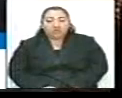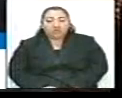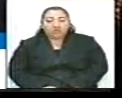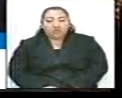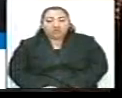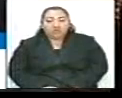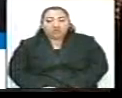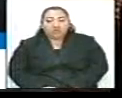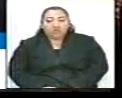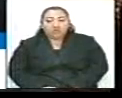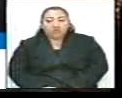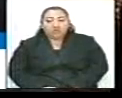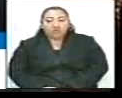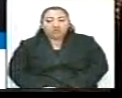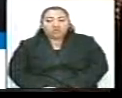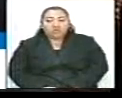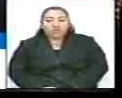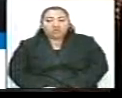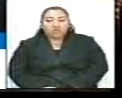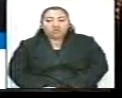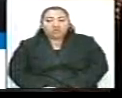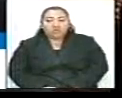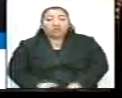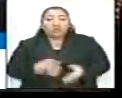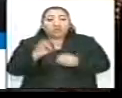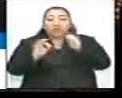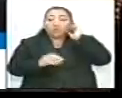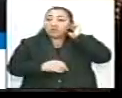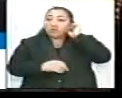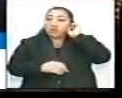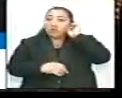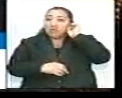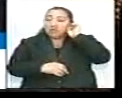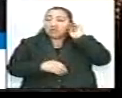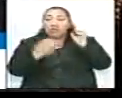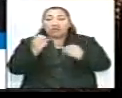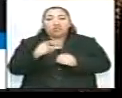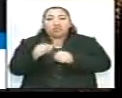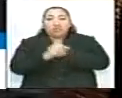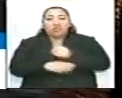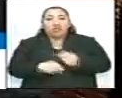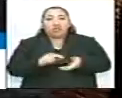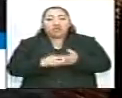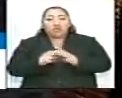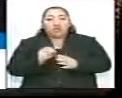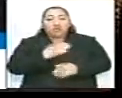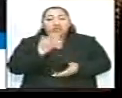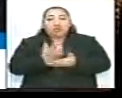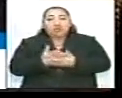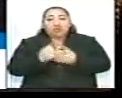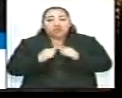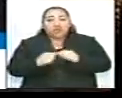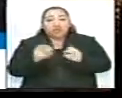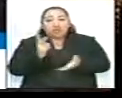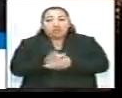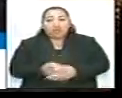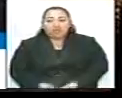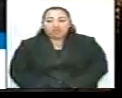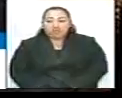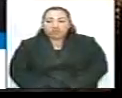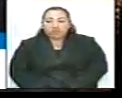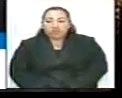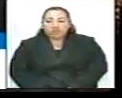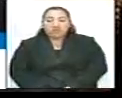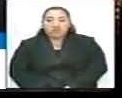correcto ordenamiento territorial del país. Por ende, y considerando que las circunstancias siguen siendo las mismas y que